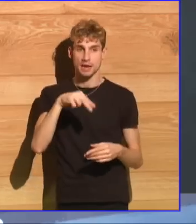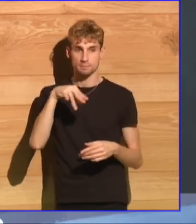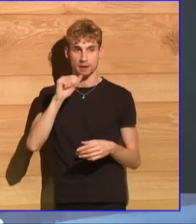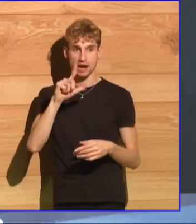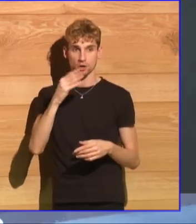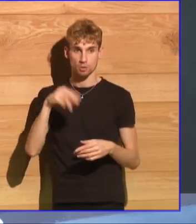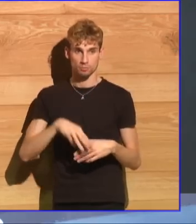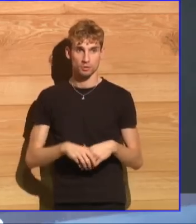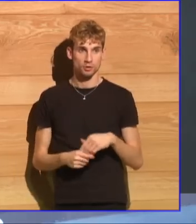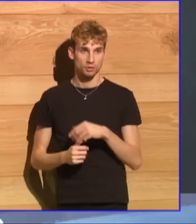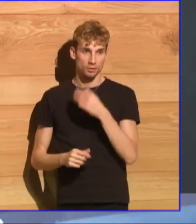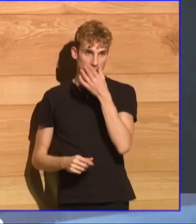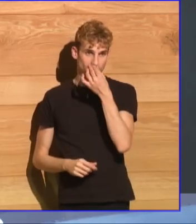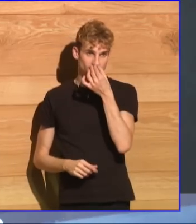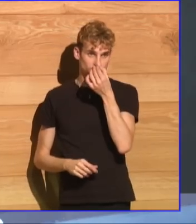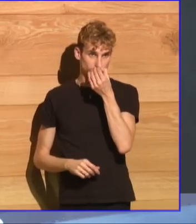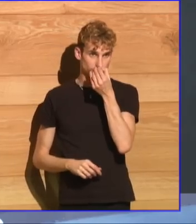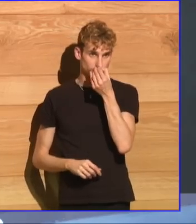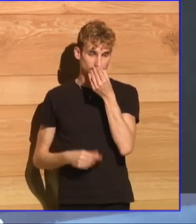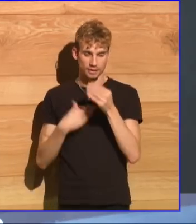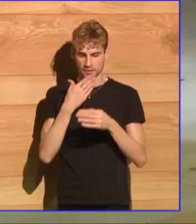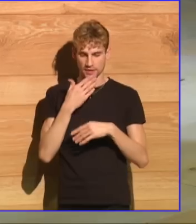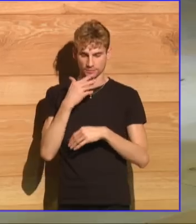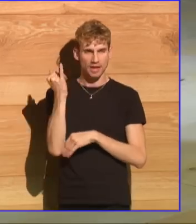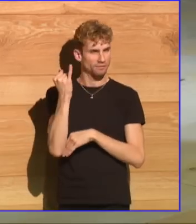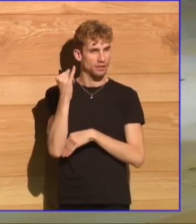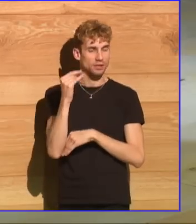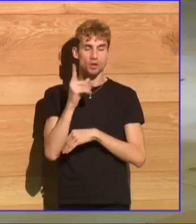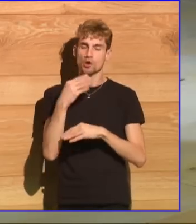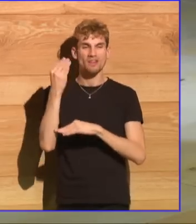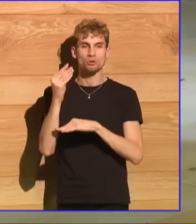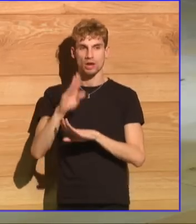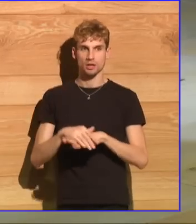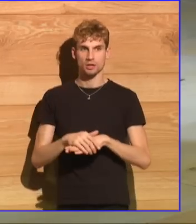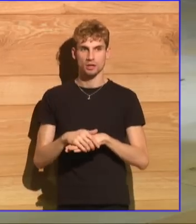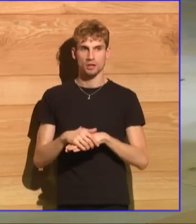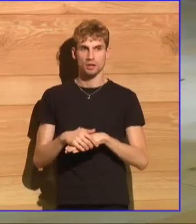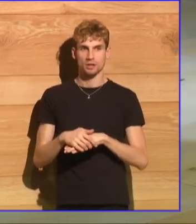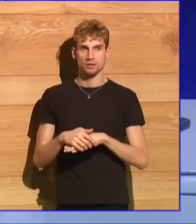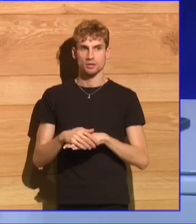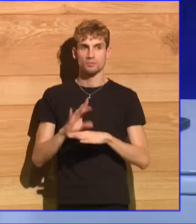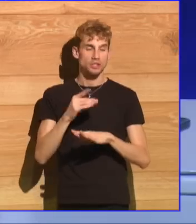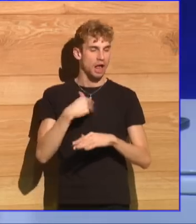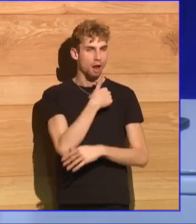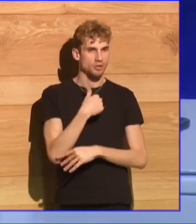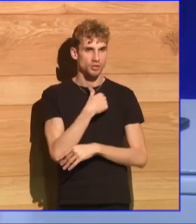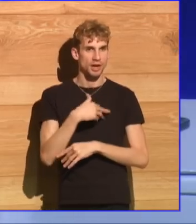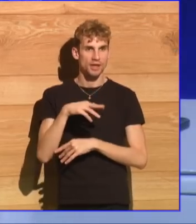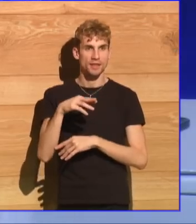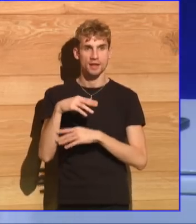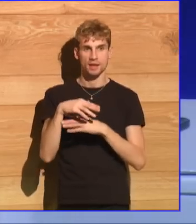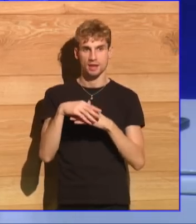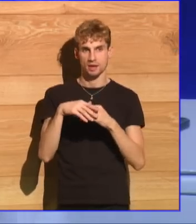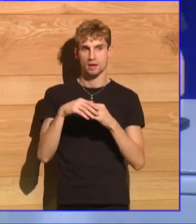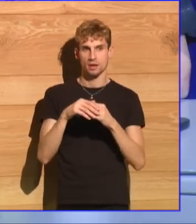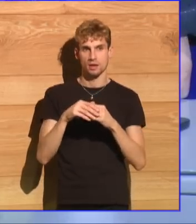Malcolm. Diego Oblus se llama. No, el jefe, el dueño. Attenborough. Ah, Attenborough. Ah, bueno, sí, el personaje de Richard Attenborough, que no me acuerdo cómo se llama,